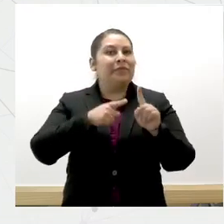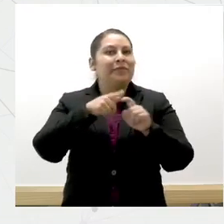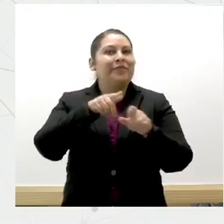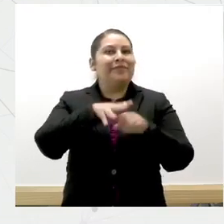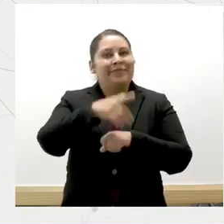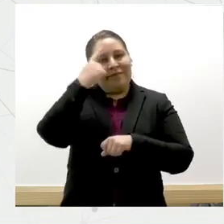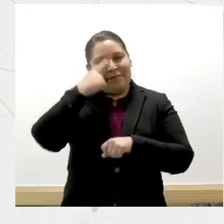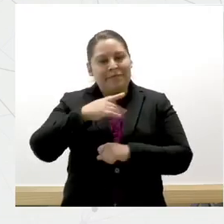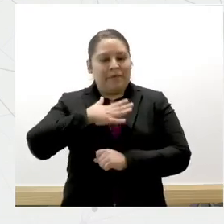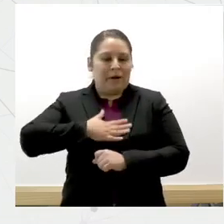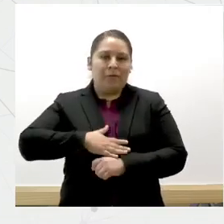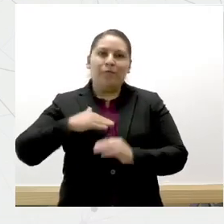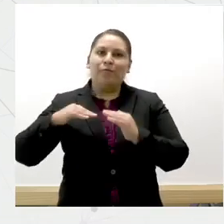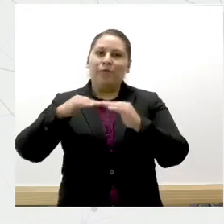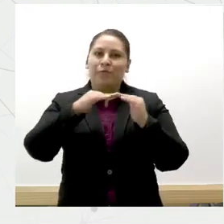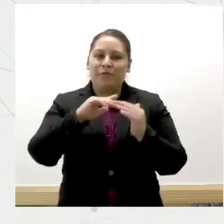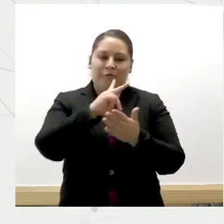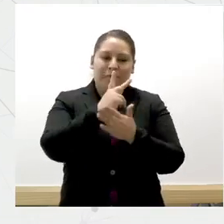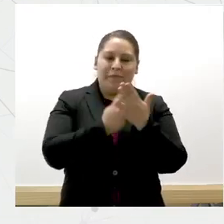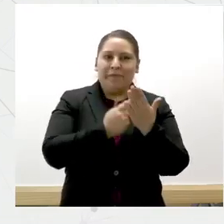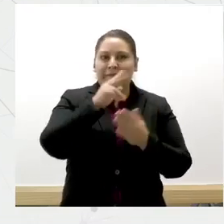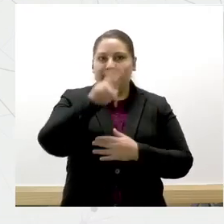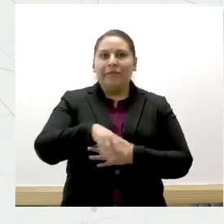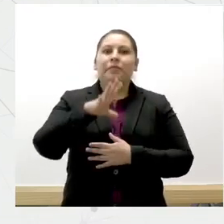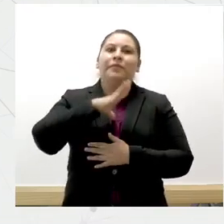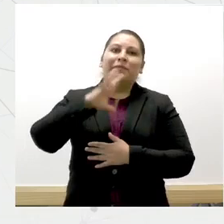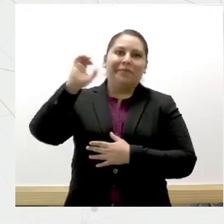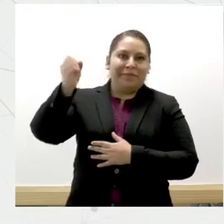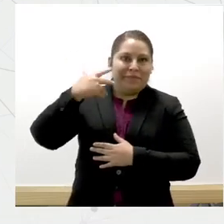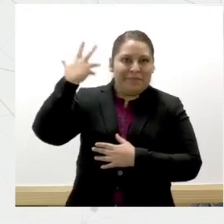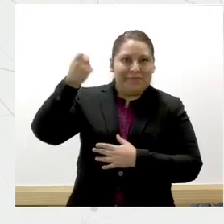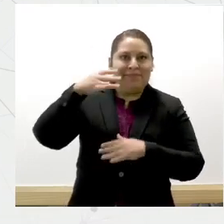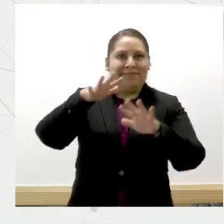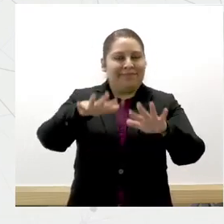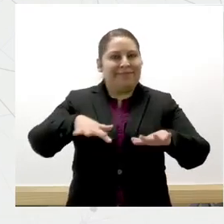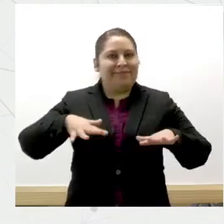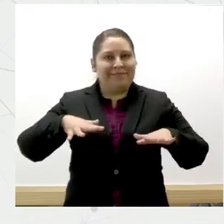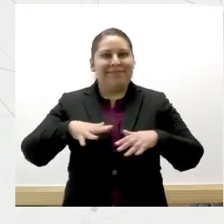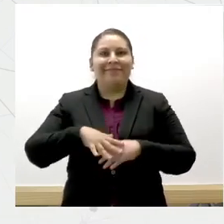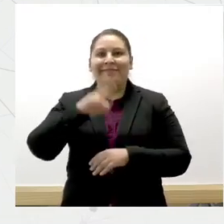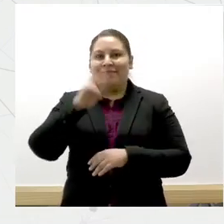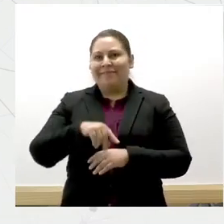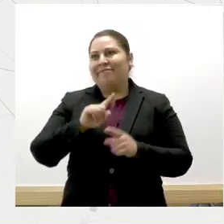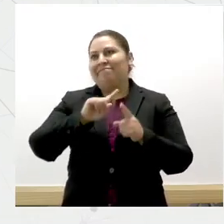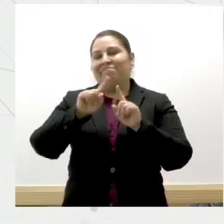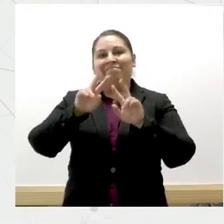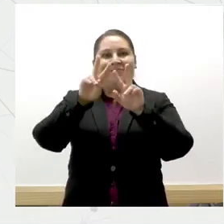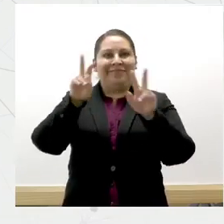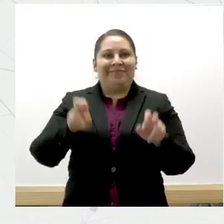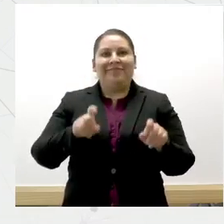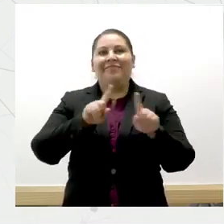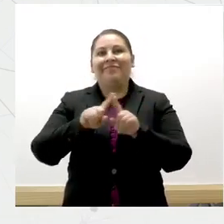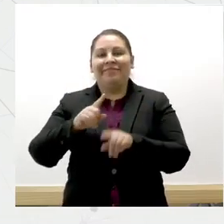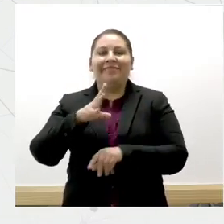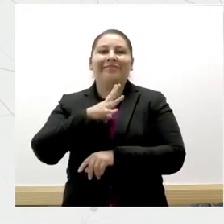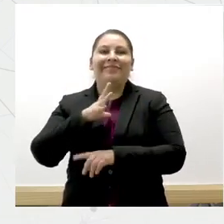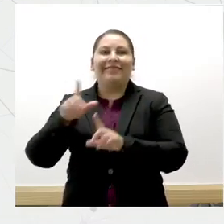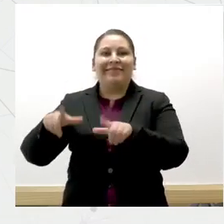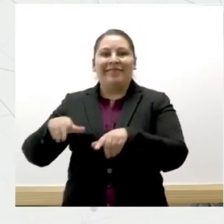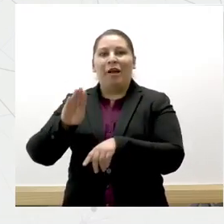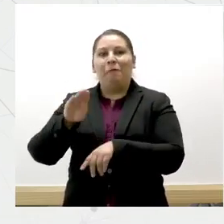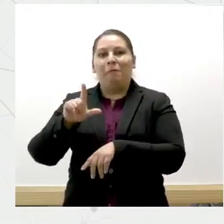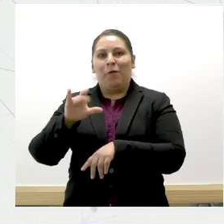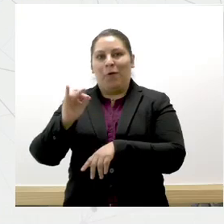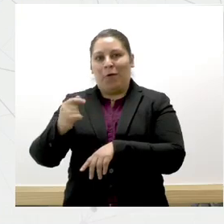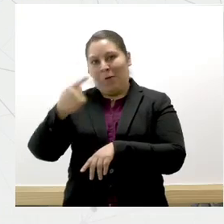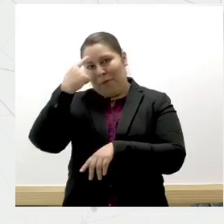en proyectos normativos, damos conferencias, de todos los ámbitos. Tenemos un blog donde explicamos, ¿no?, pues estos